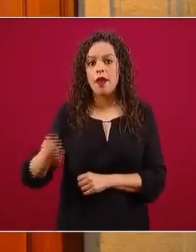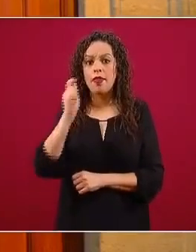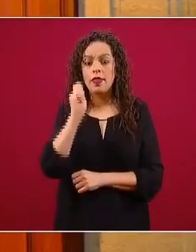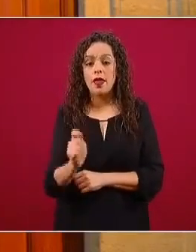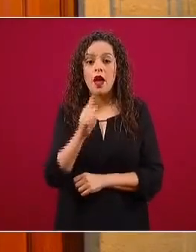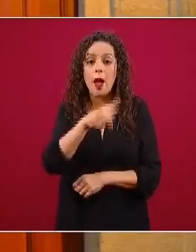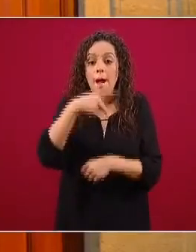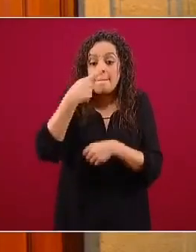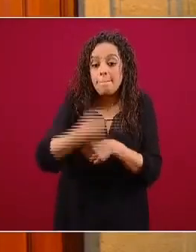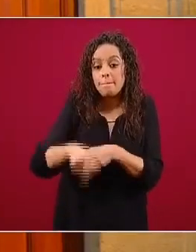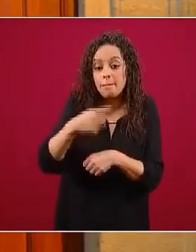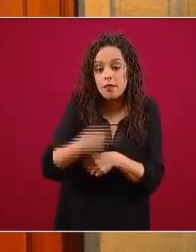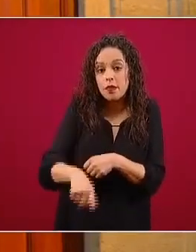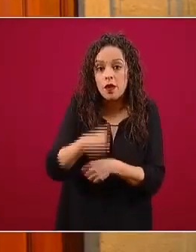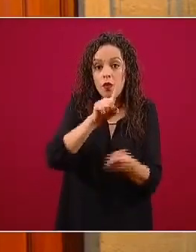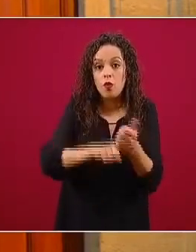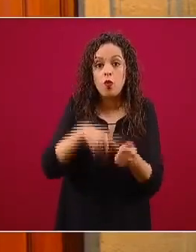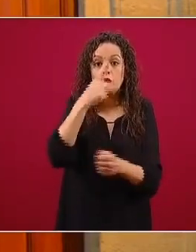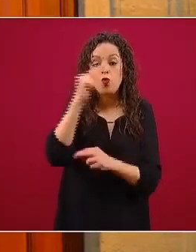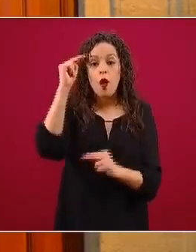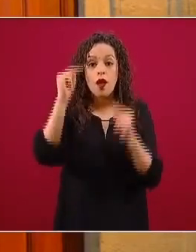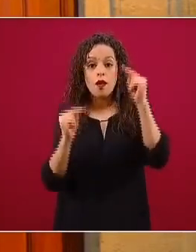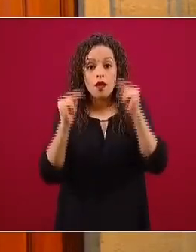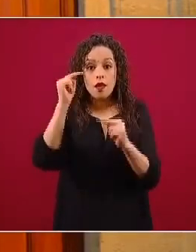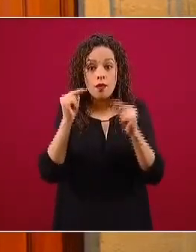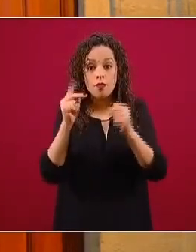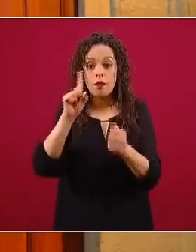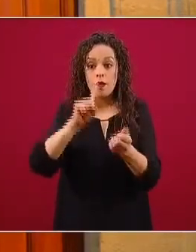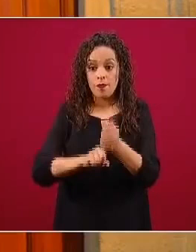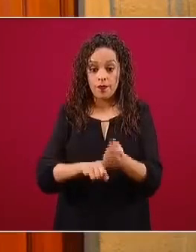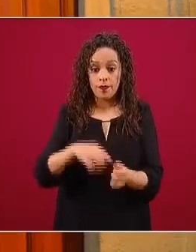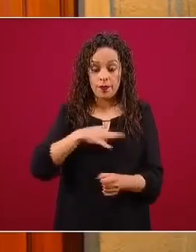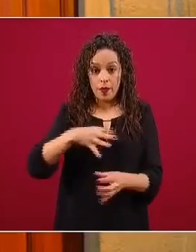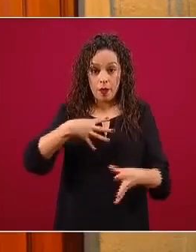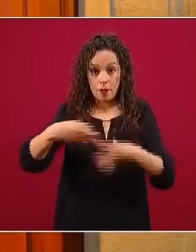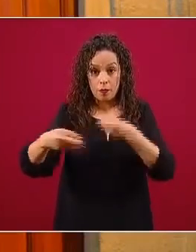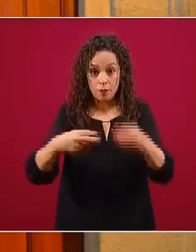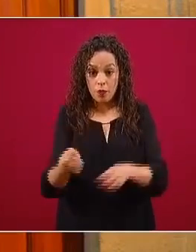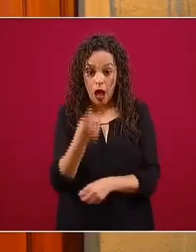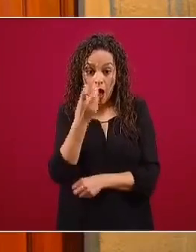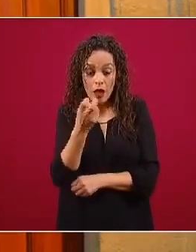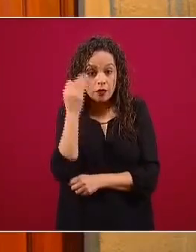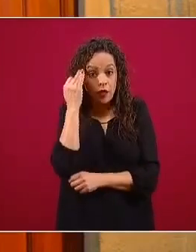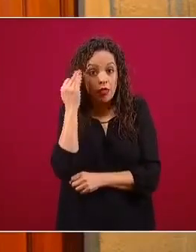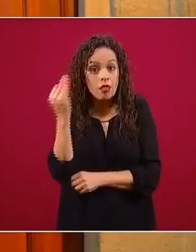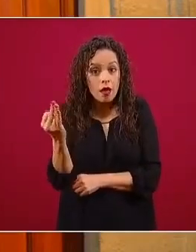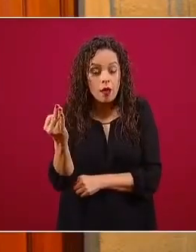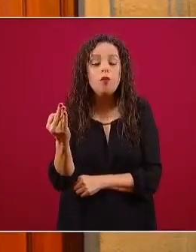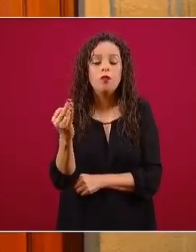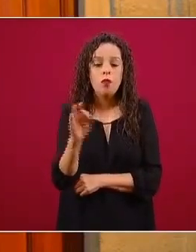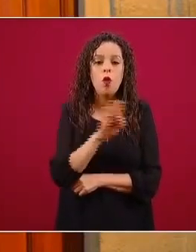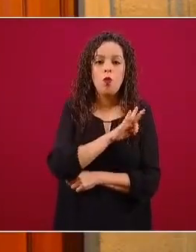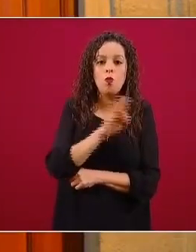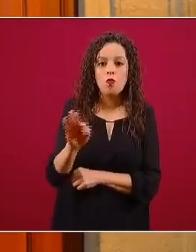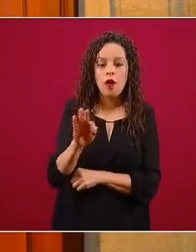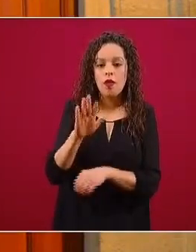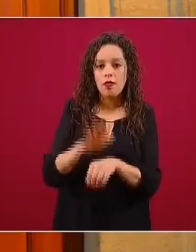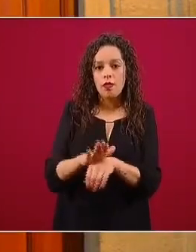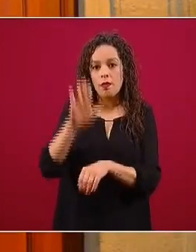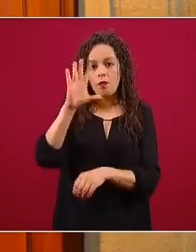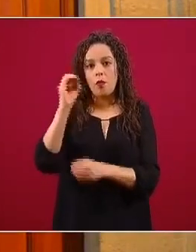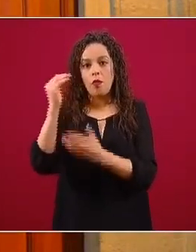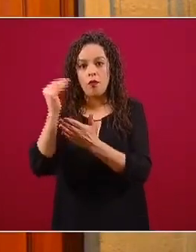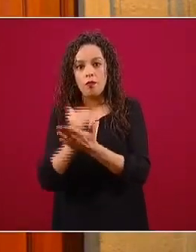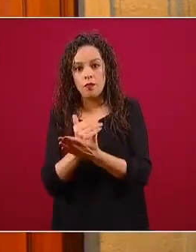de riesgo, a su perfil y panorama epidemiológico del momento, pueda tener mayor o menor interacción entre